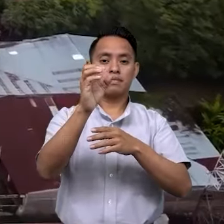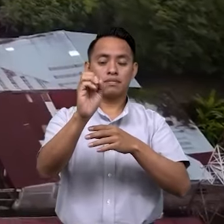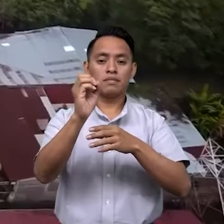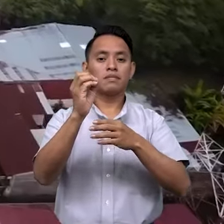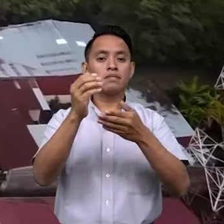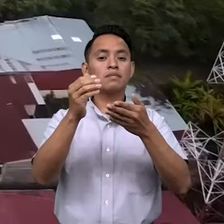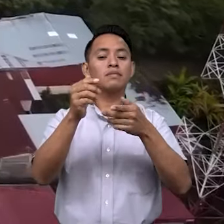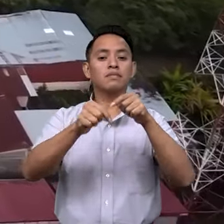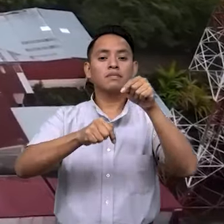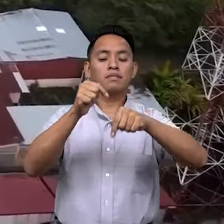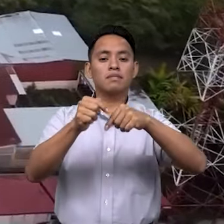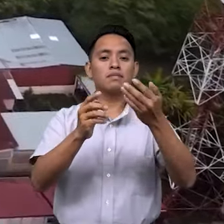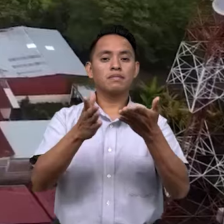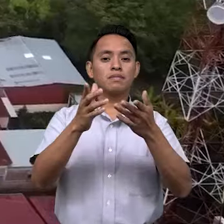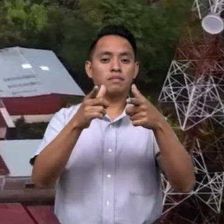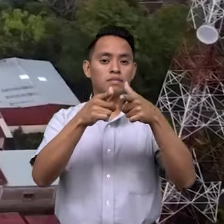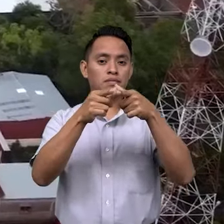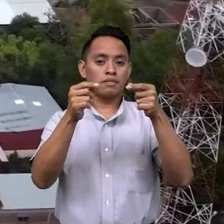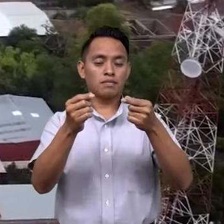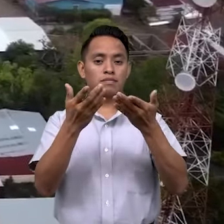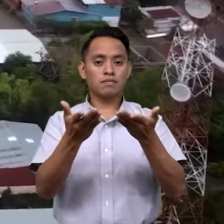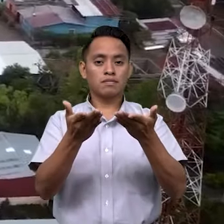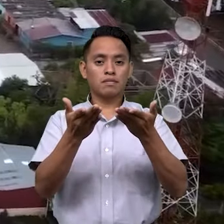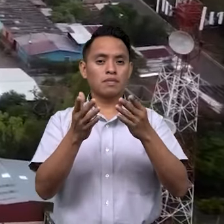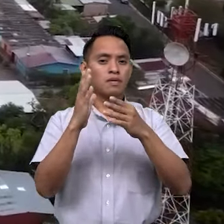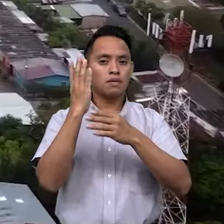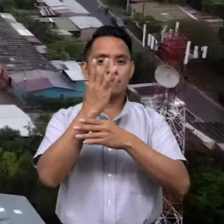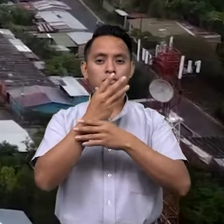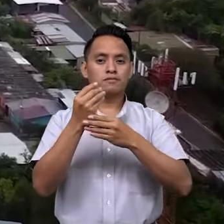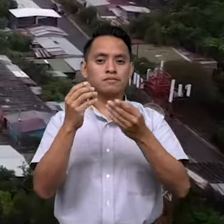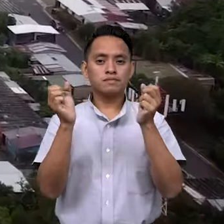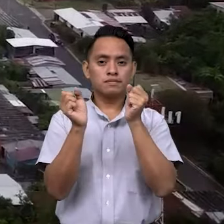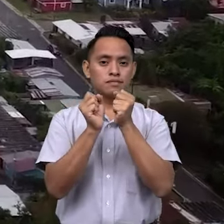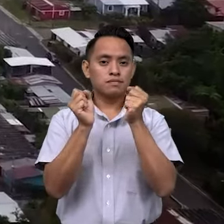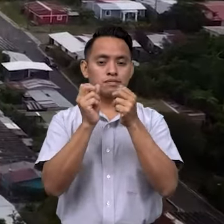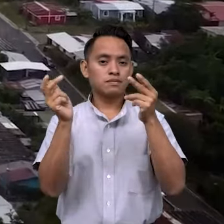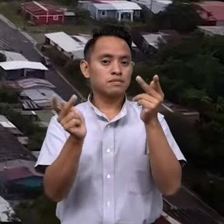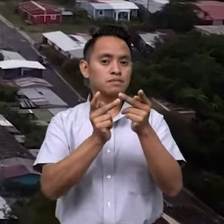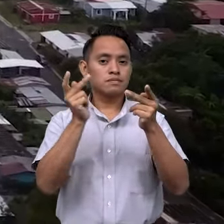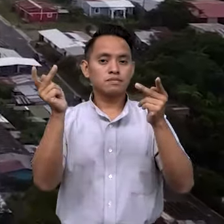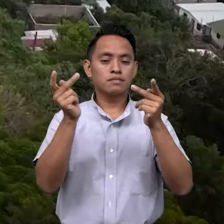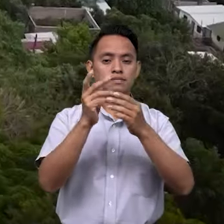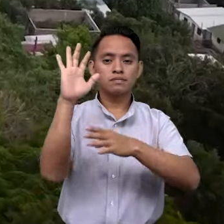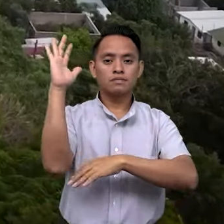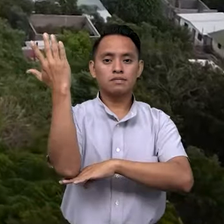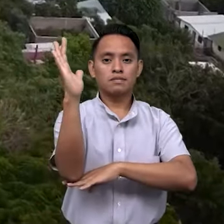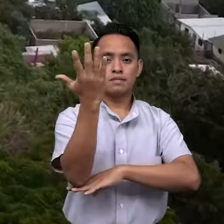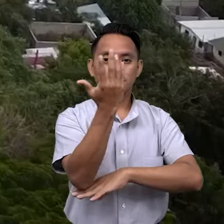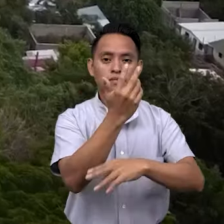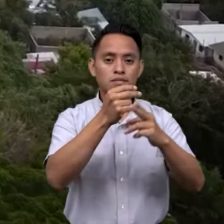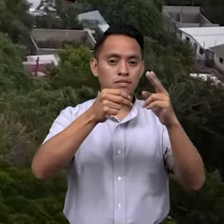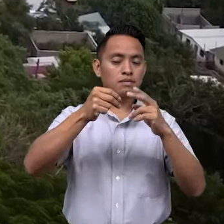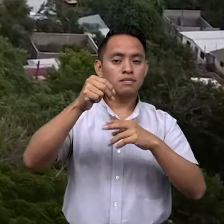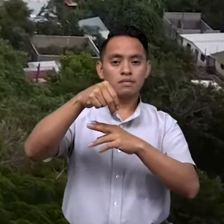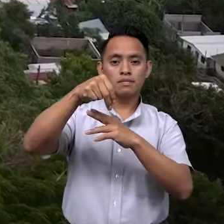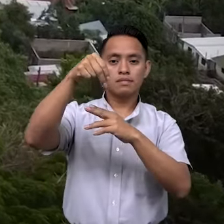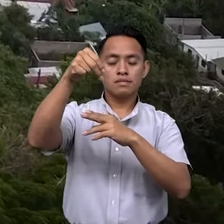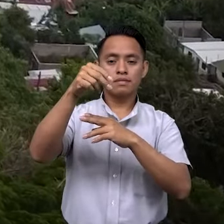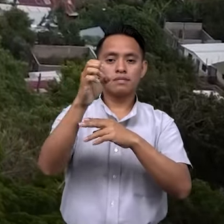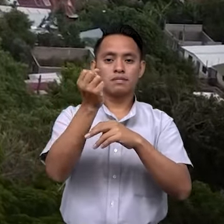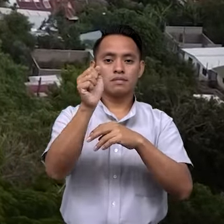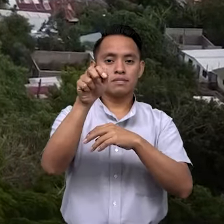la capital, Managua. Con un majestuoso clima y paisajes hermosos, San Rafael del Norte